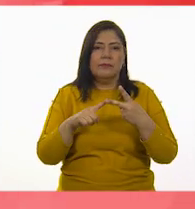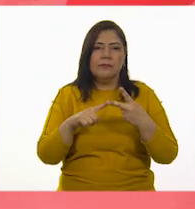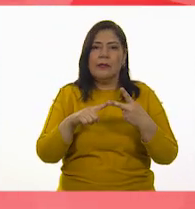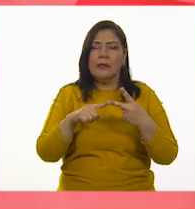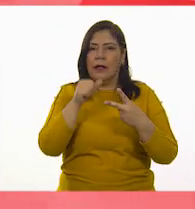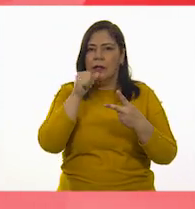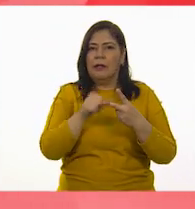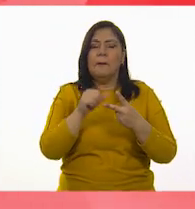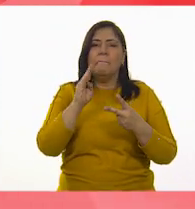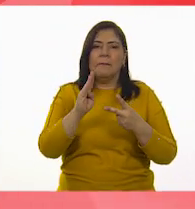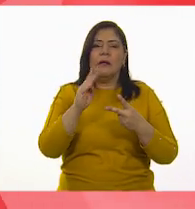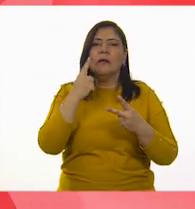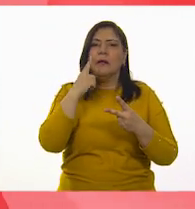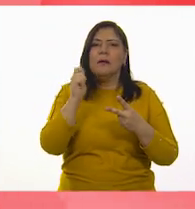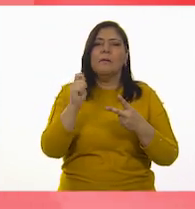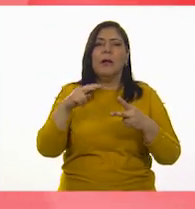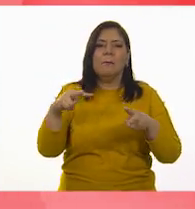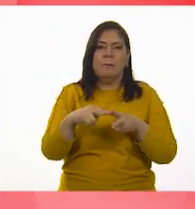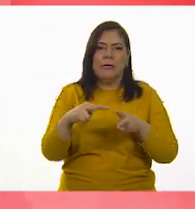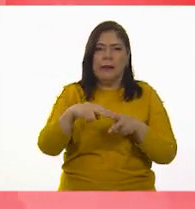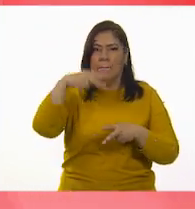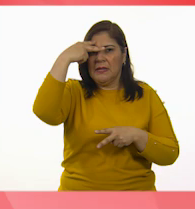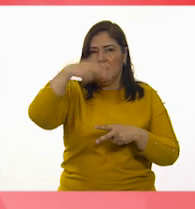B. El Parque México.